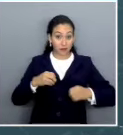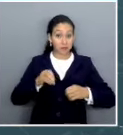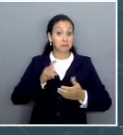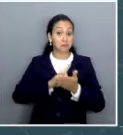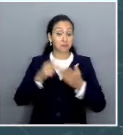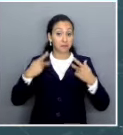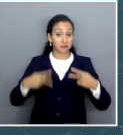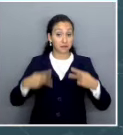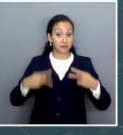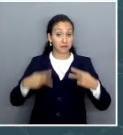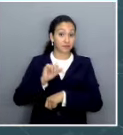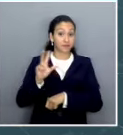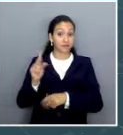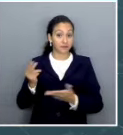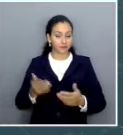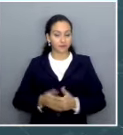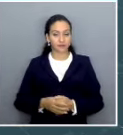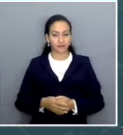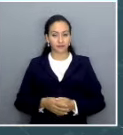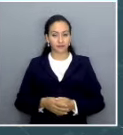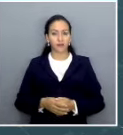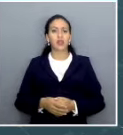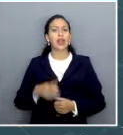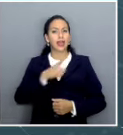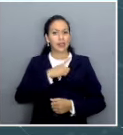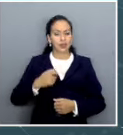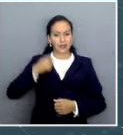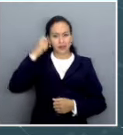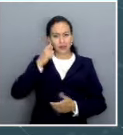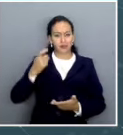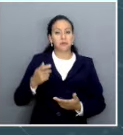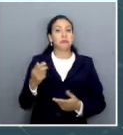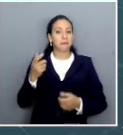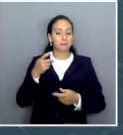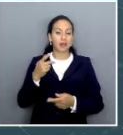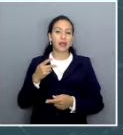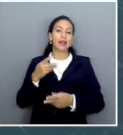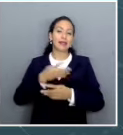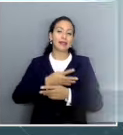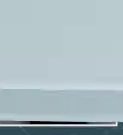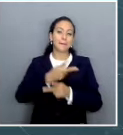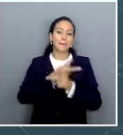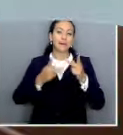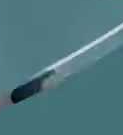Deudores alimentarios no podrán tramitar pasaporte ni ocupar cargos públicos.